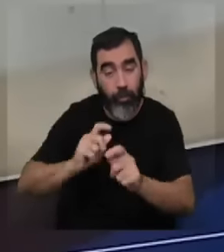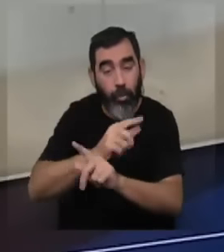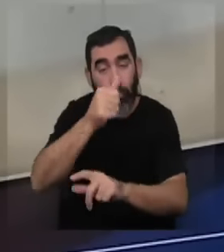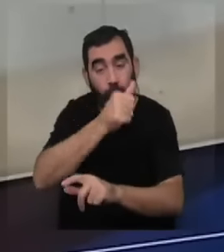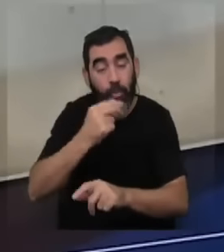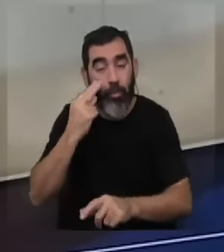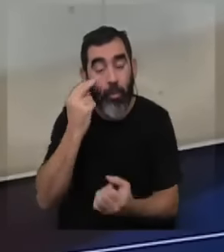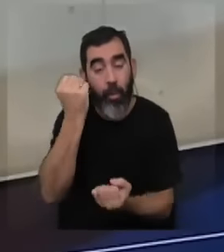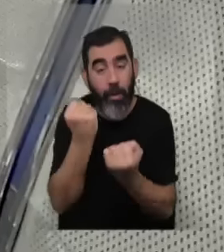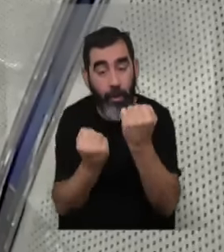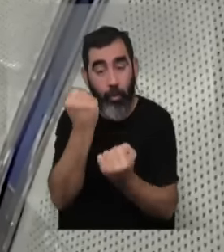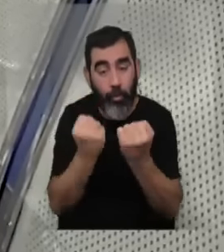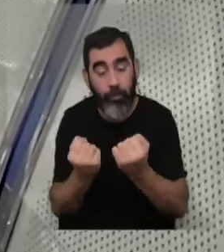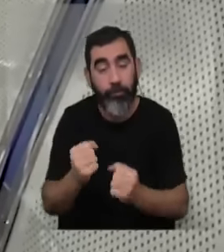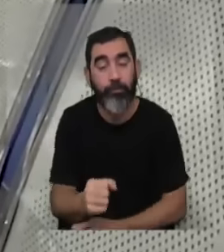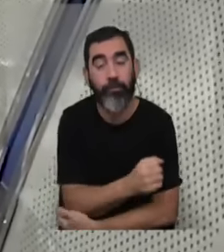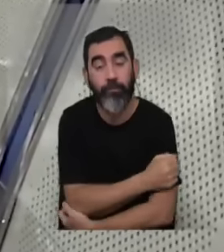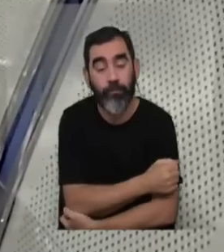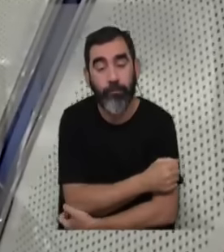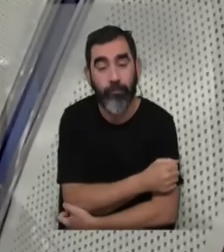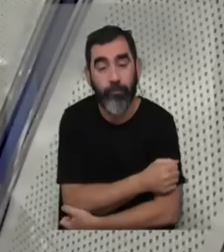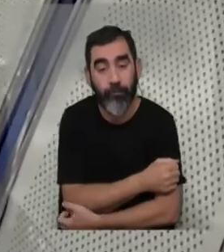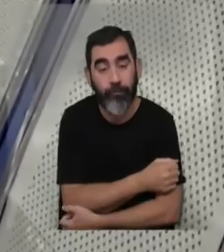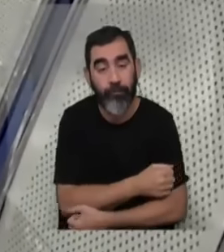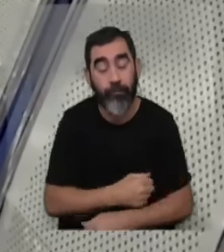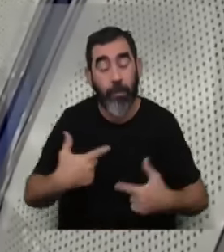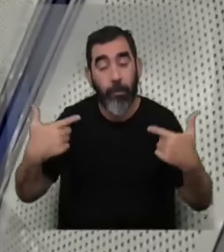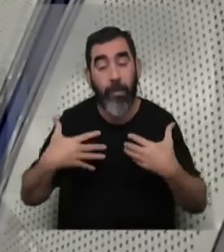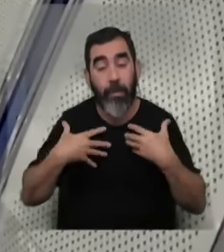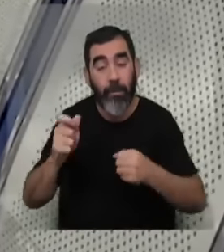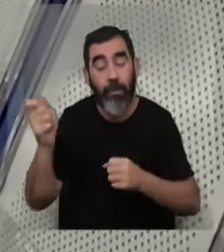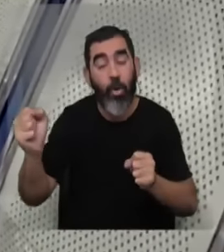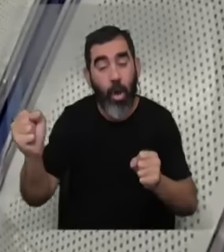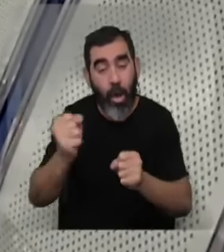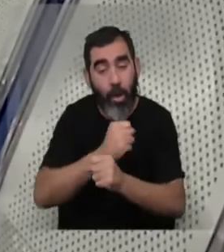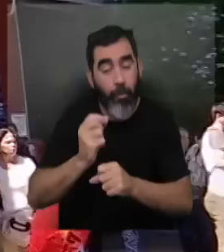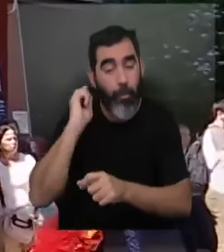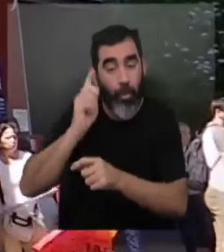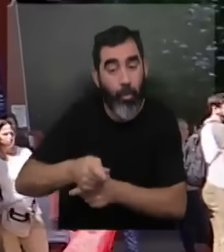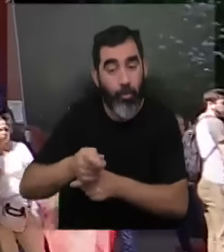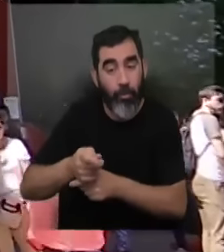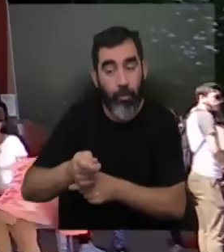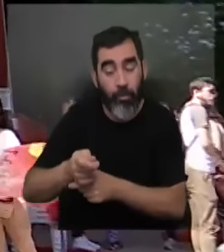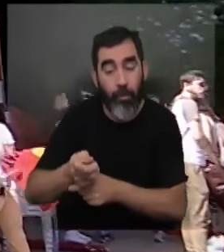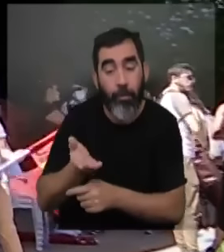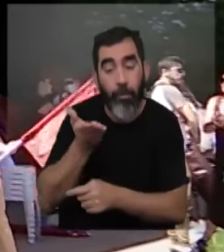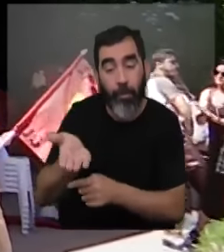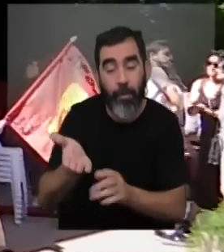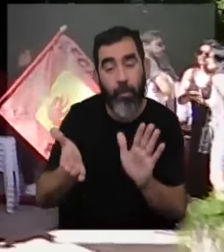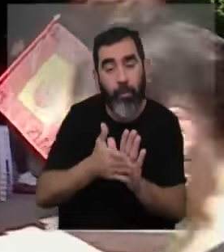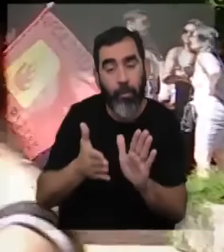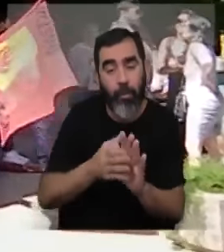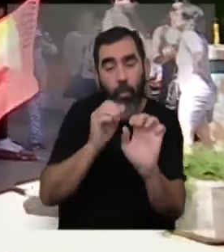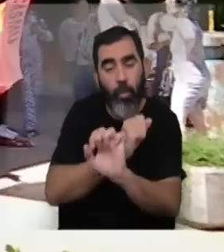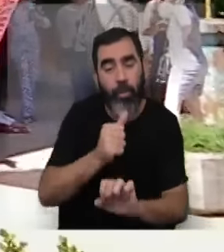sus problemas financieros según publica hoy el semanario búsqueda el Ministerio de salud aprobó esta resolución en la que intima a casmu a demostrar que pudo